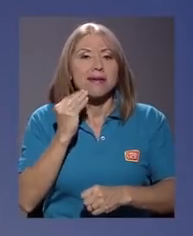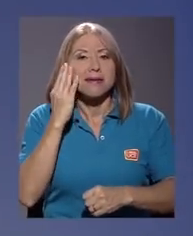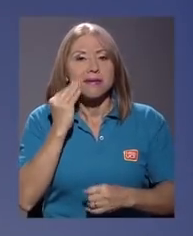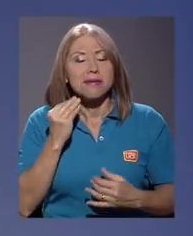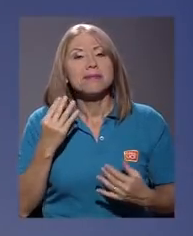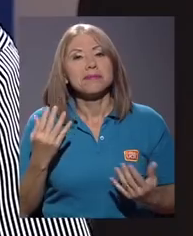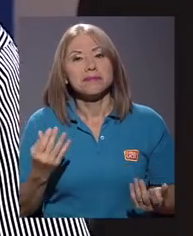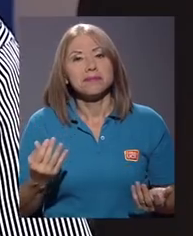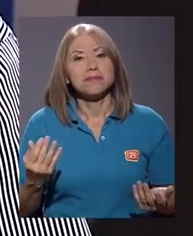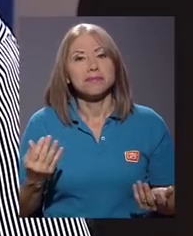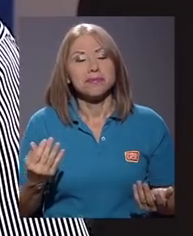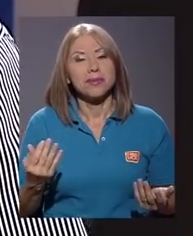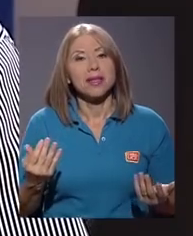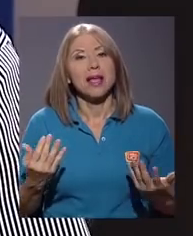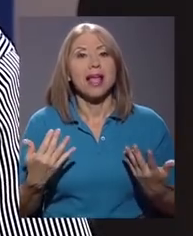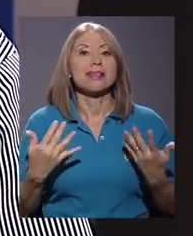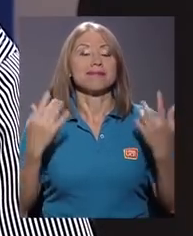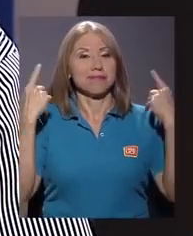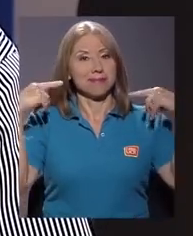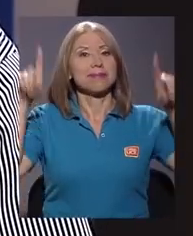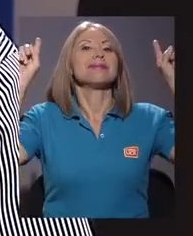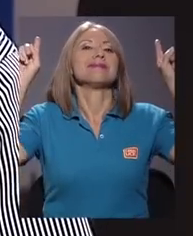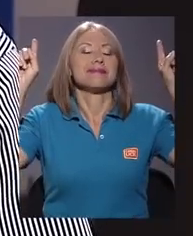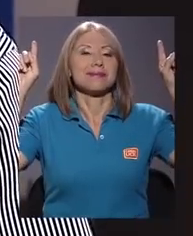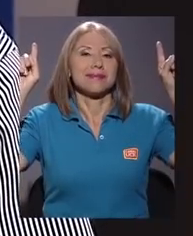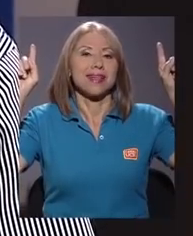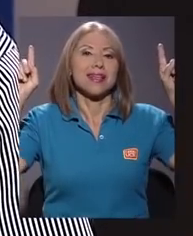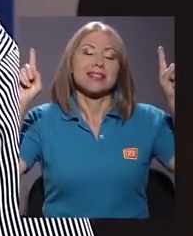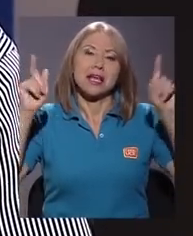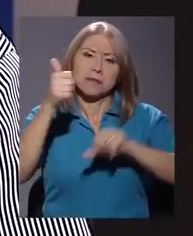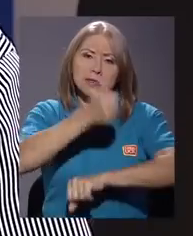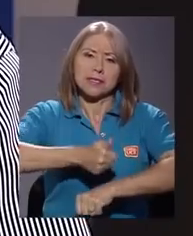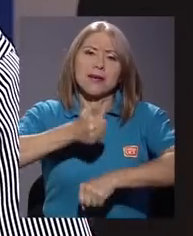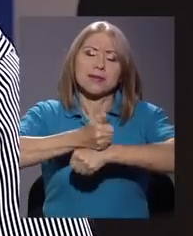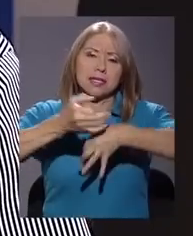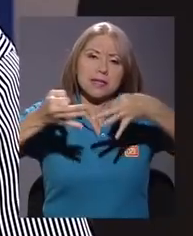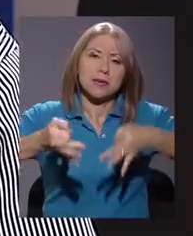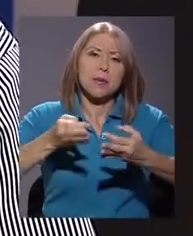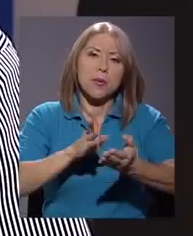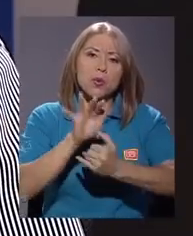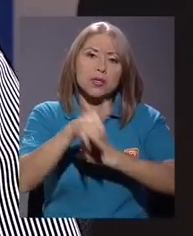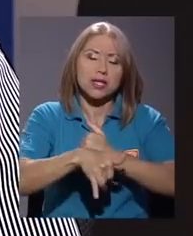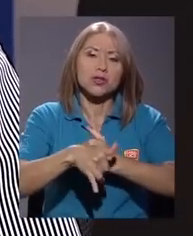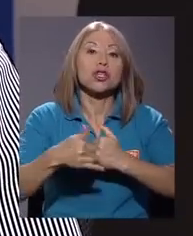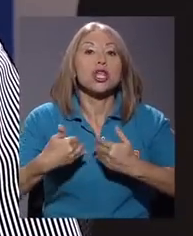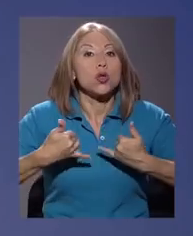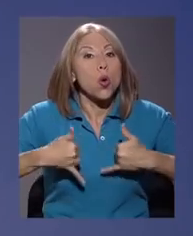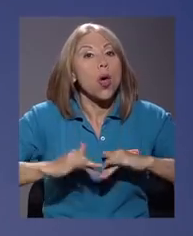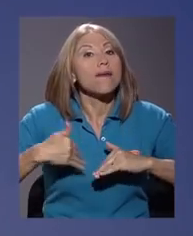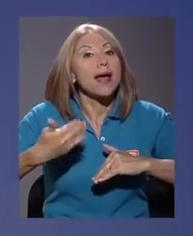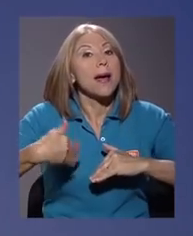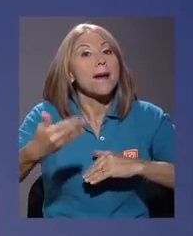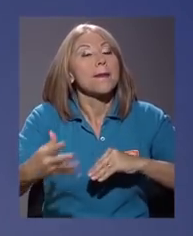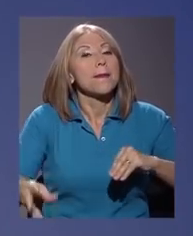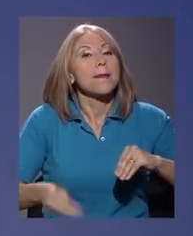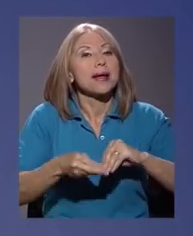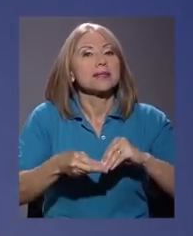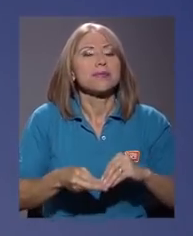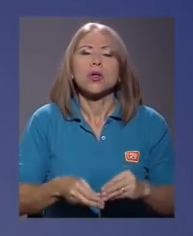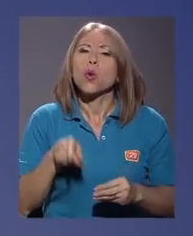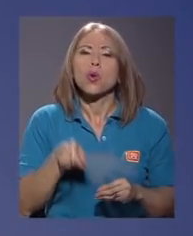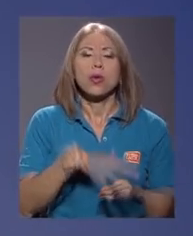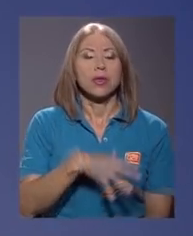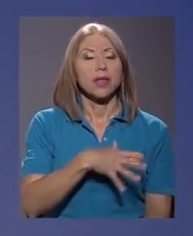eh por por fin he logrado verdad consolidarse ciertos proyectos y Y todavía vienen mucho más por venir Nos gustaría